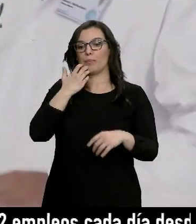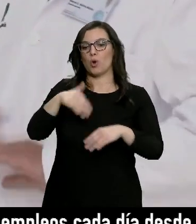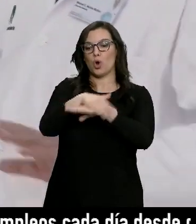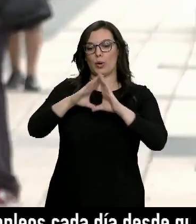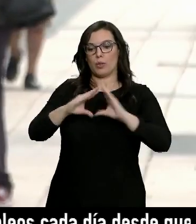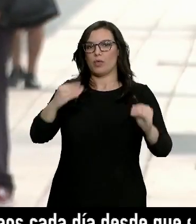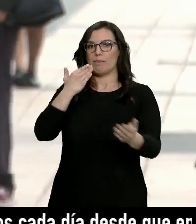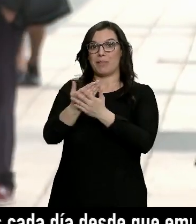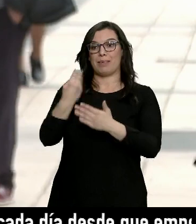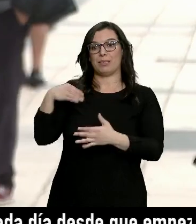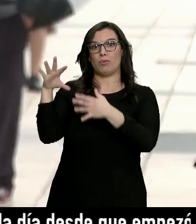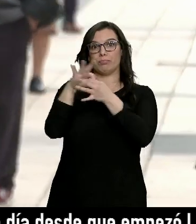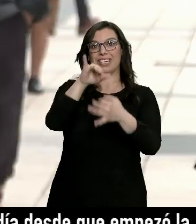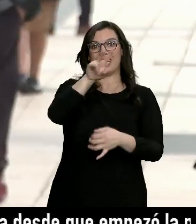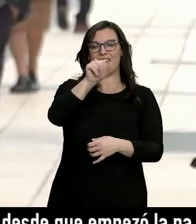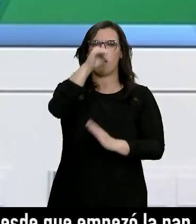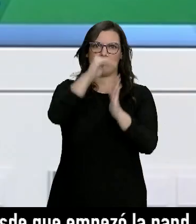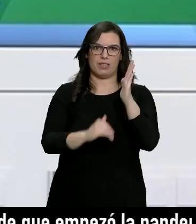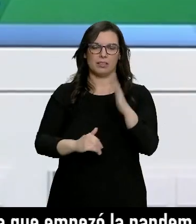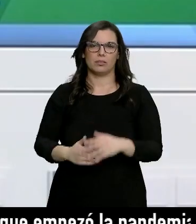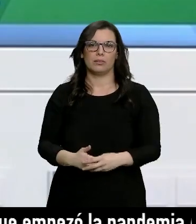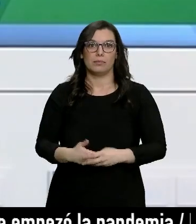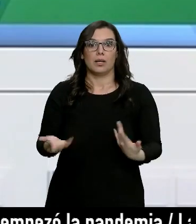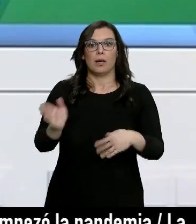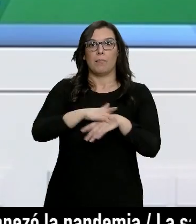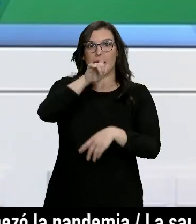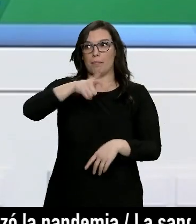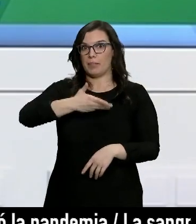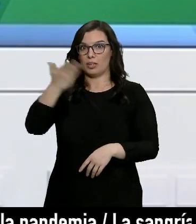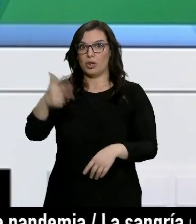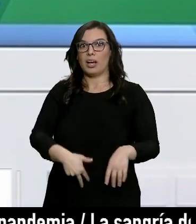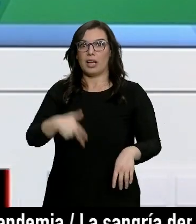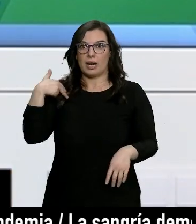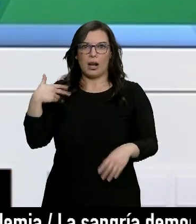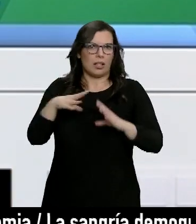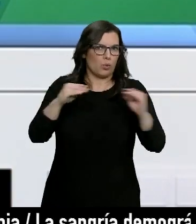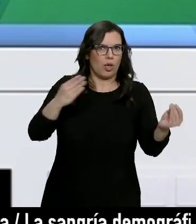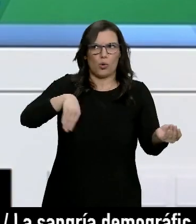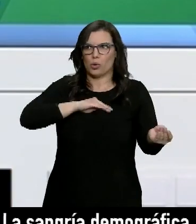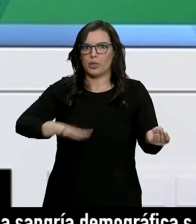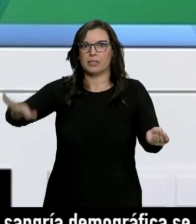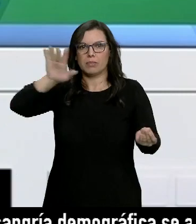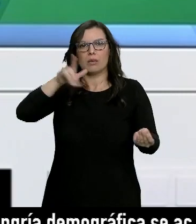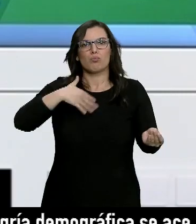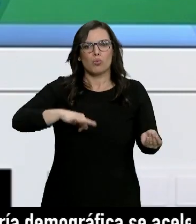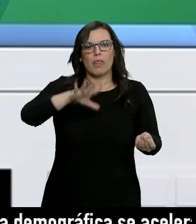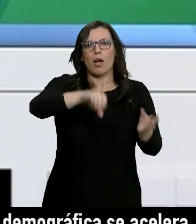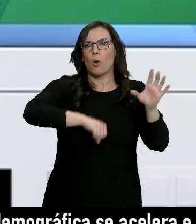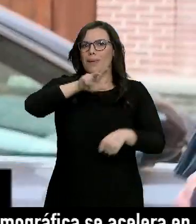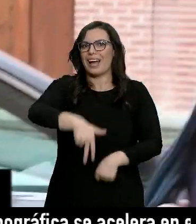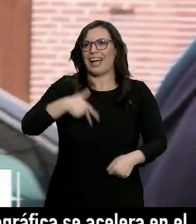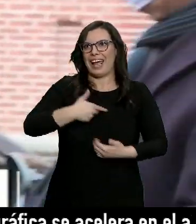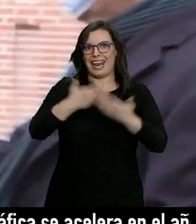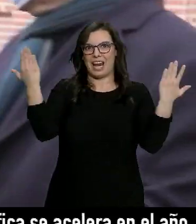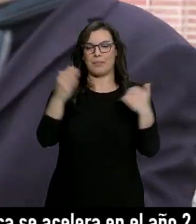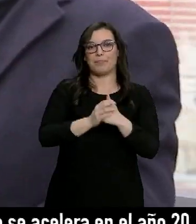piden que se baje el IVA de estas mascarillas. Para que el conjunto de los ciudadanos de Andalucía y de España puedan hacer un uso generalizado de